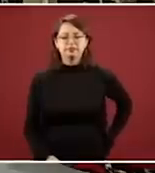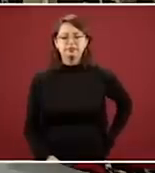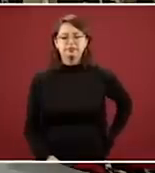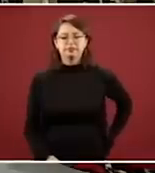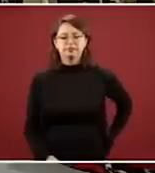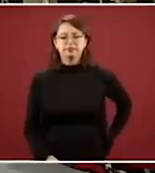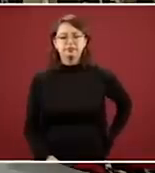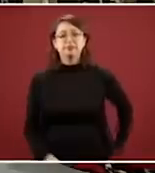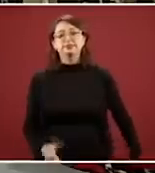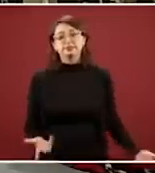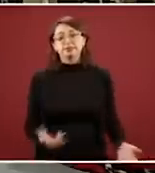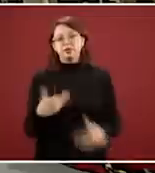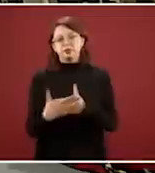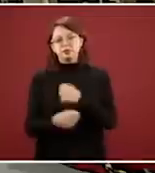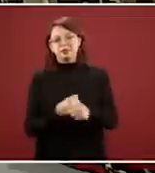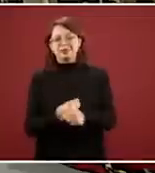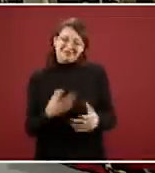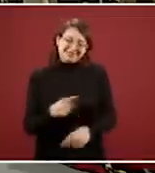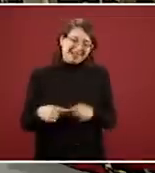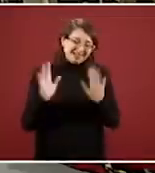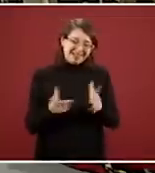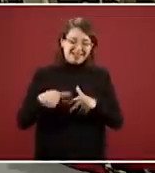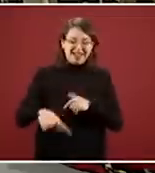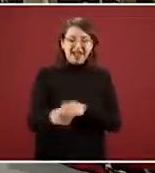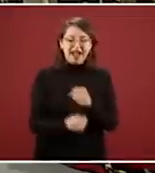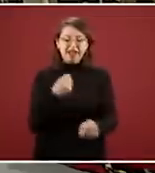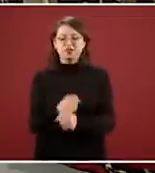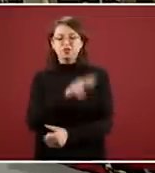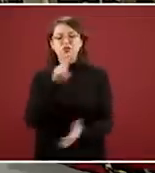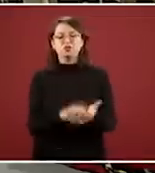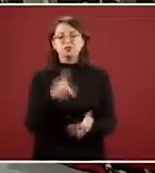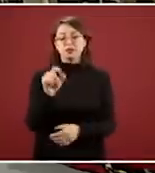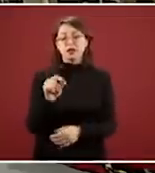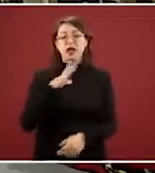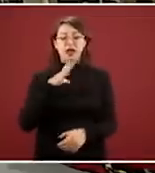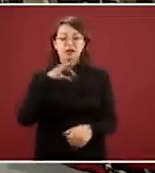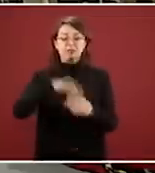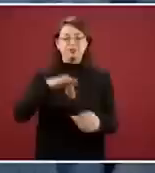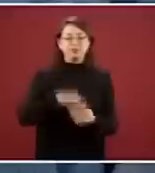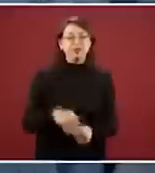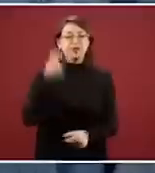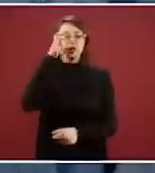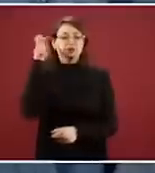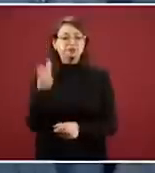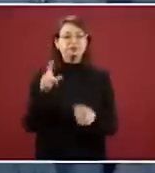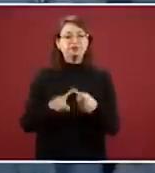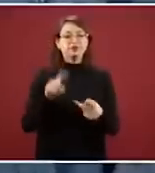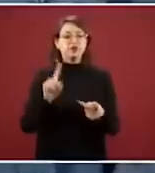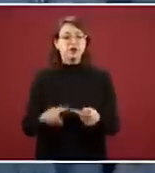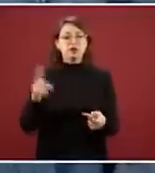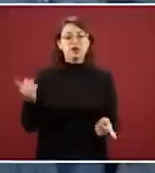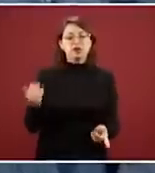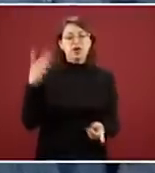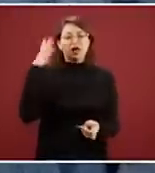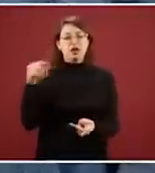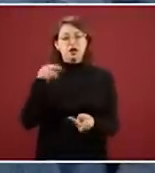año, bueno, este año 2020, sabemos que hay elecciones locales en algunas entidades como Hidalgo, Coahuila. Saber sus actividades, ¿a qué se van a ceñir?